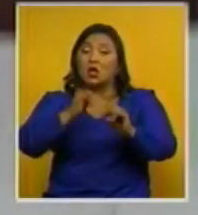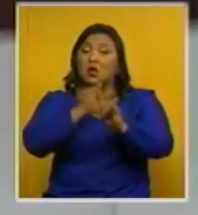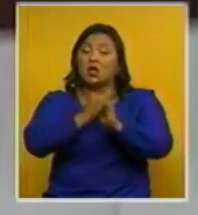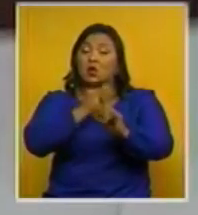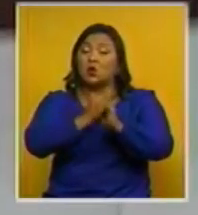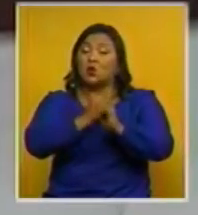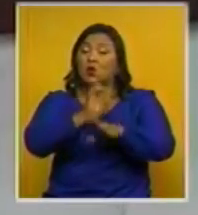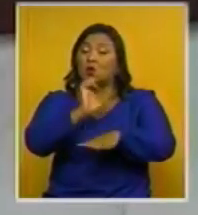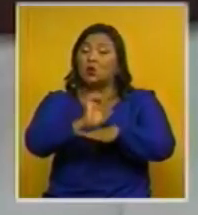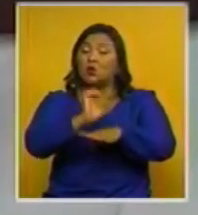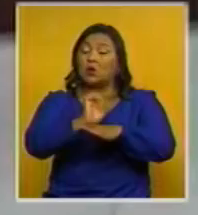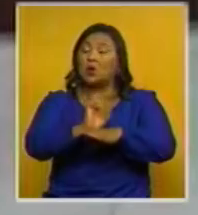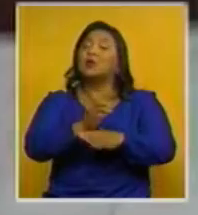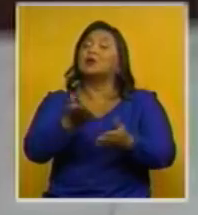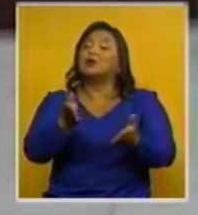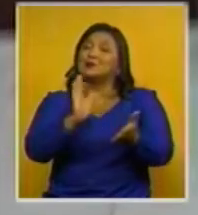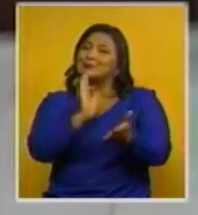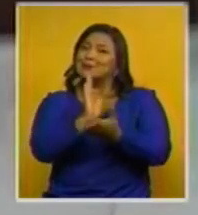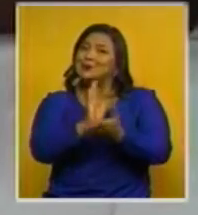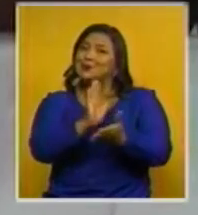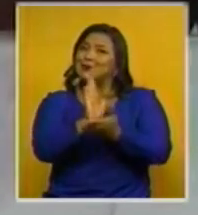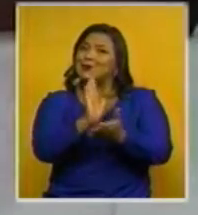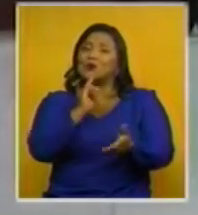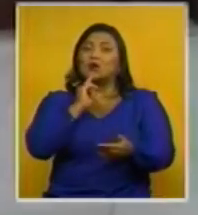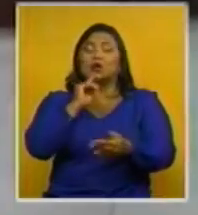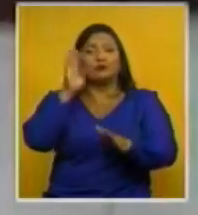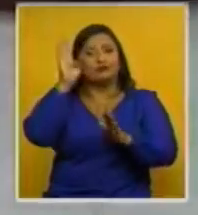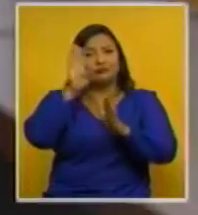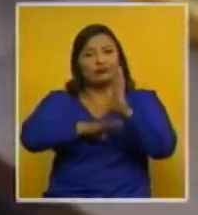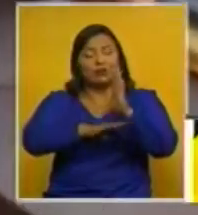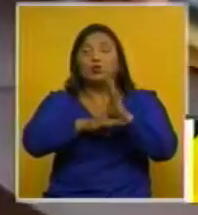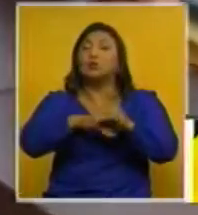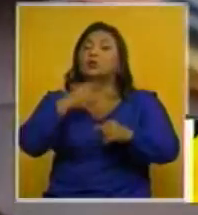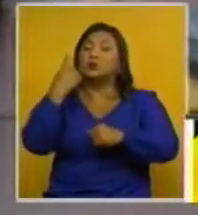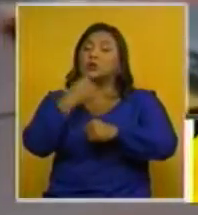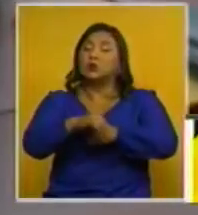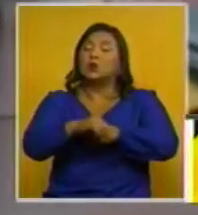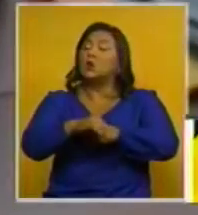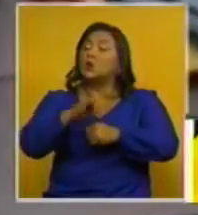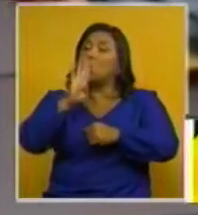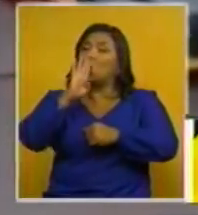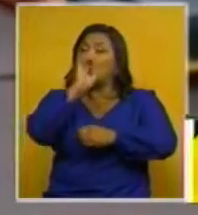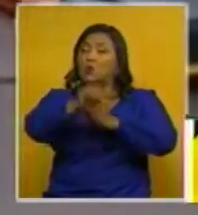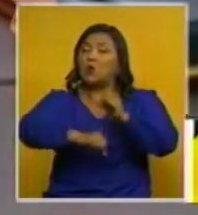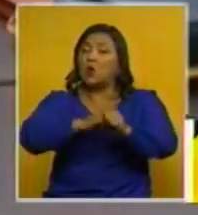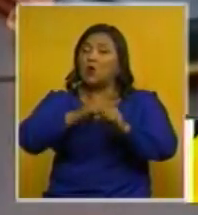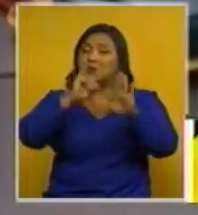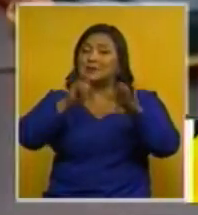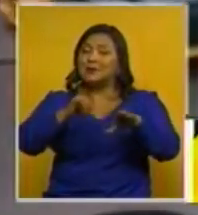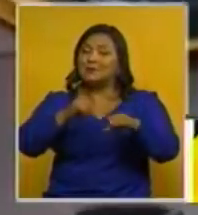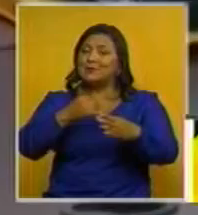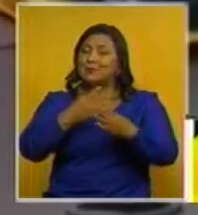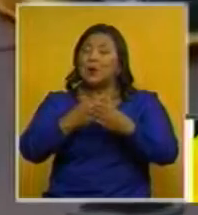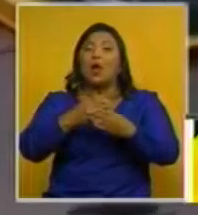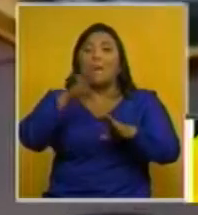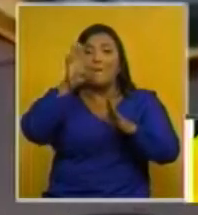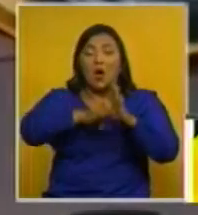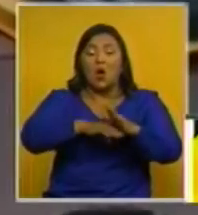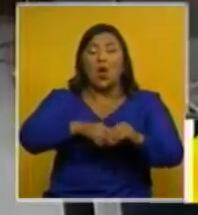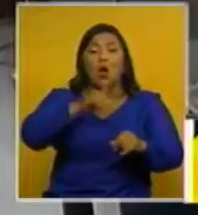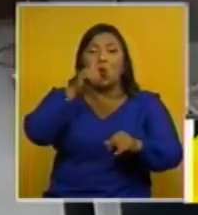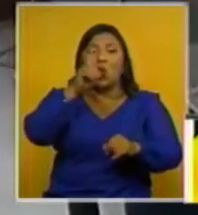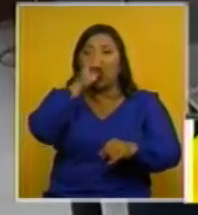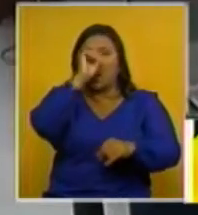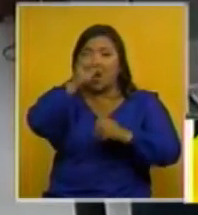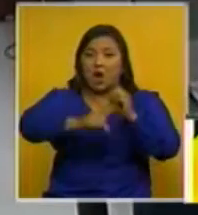Ecuatoriano de Seguridad Social IES, y redujo su sentencia de 4 años y 6 meses de prisión a 1 año y medio. La decisión de